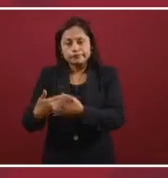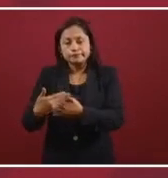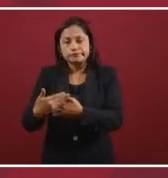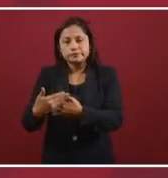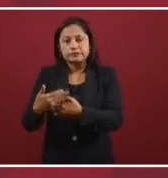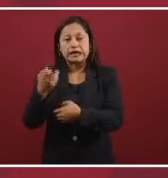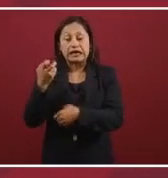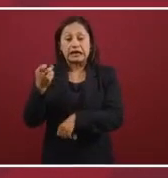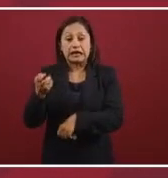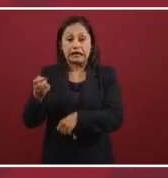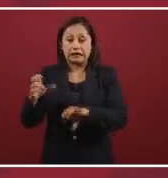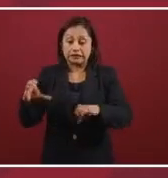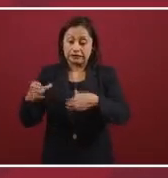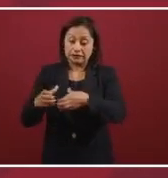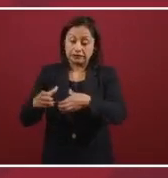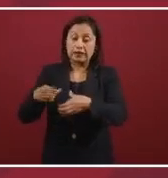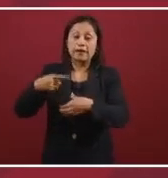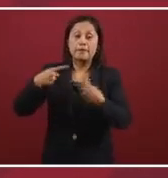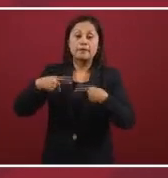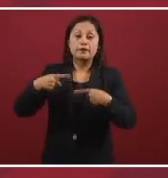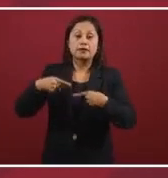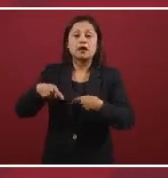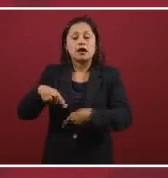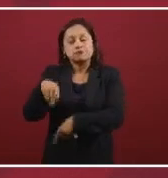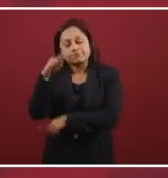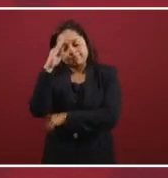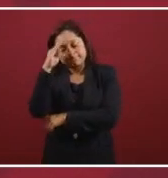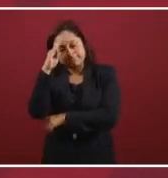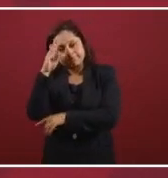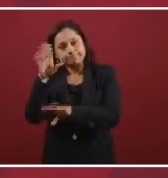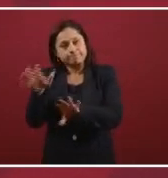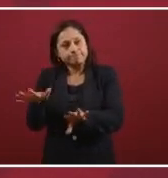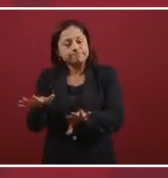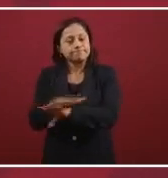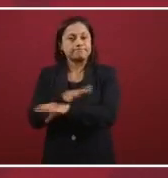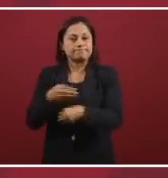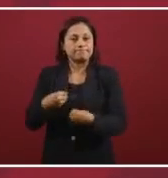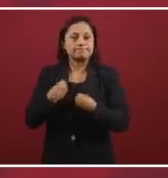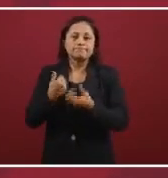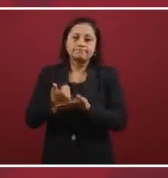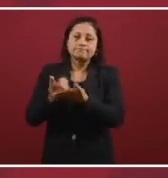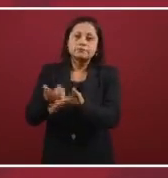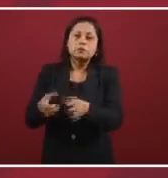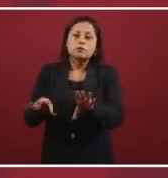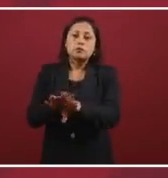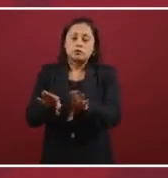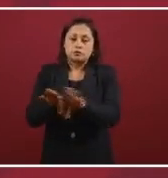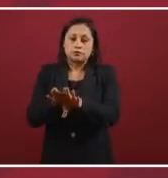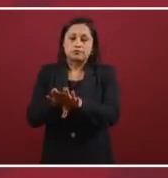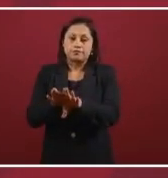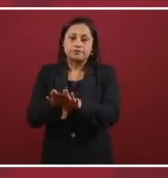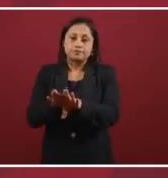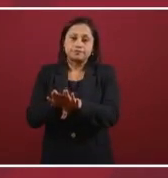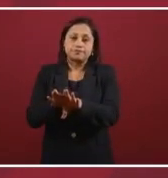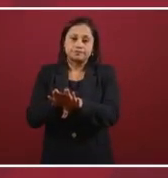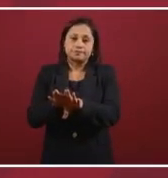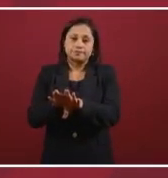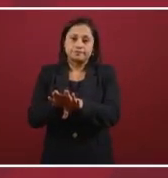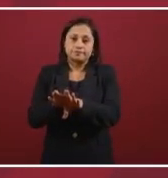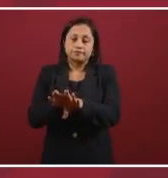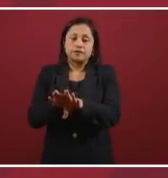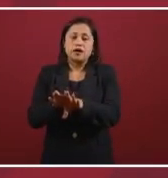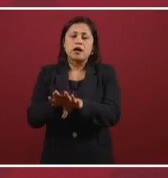les ayudó, y los delitos por los que son acusados pues no son